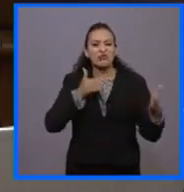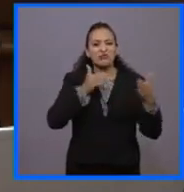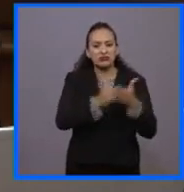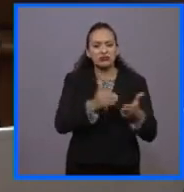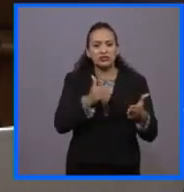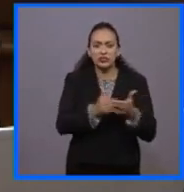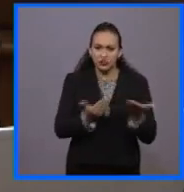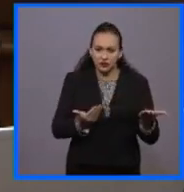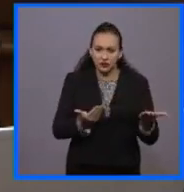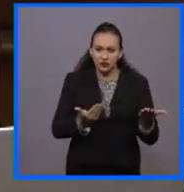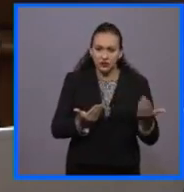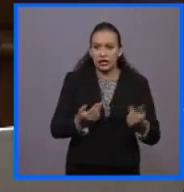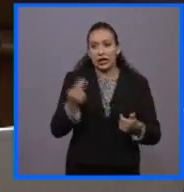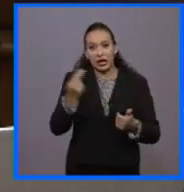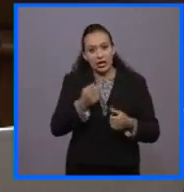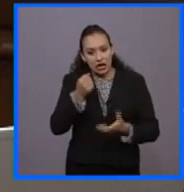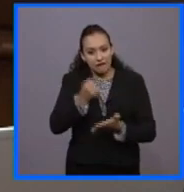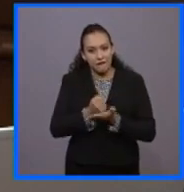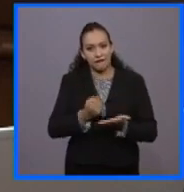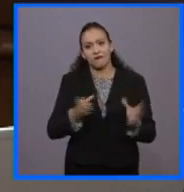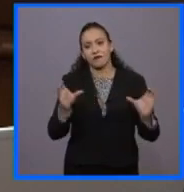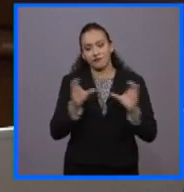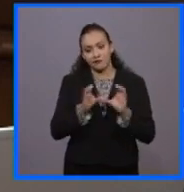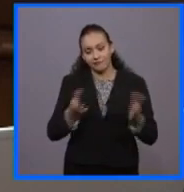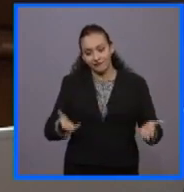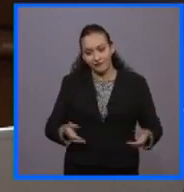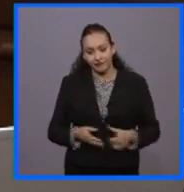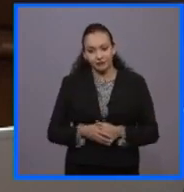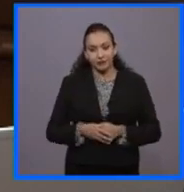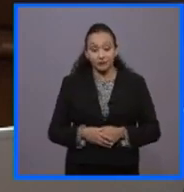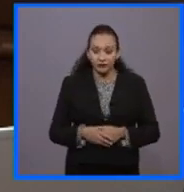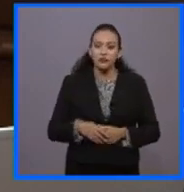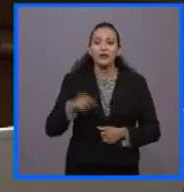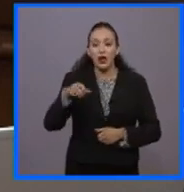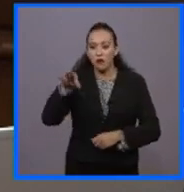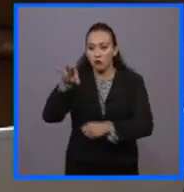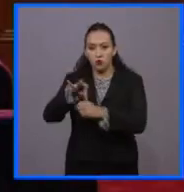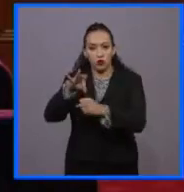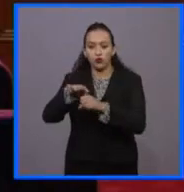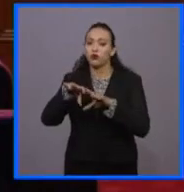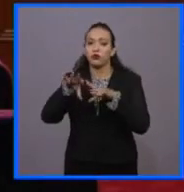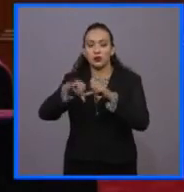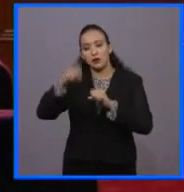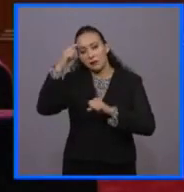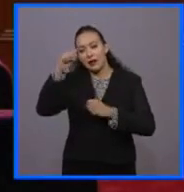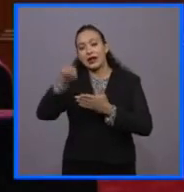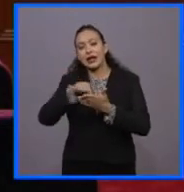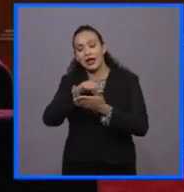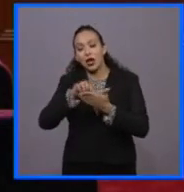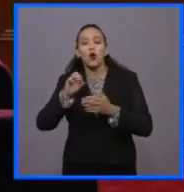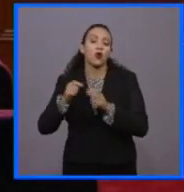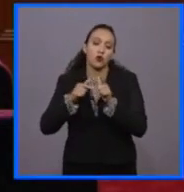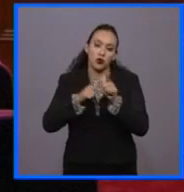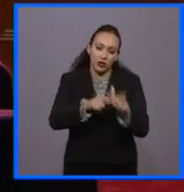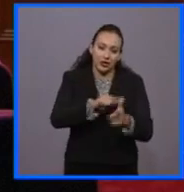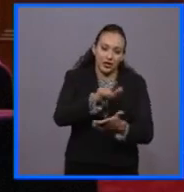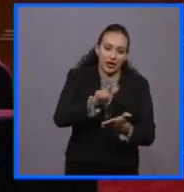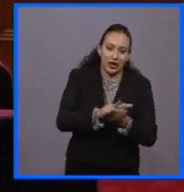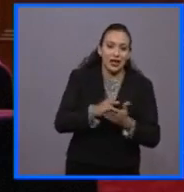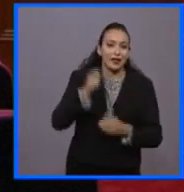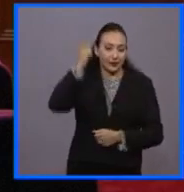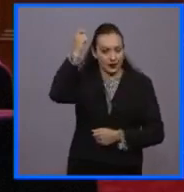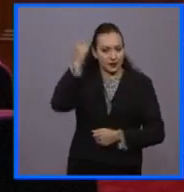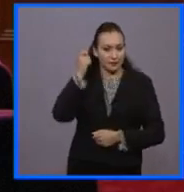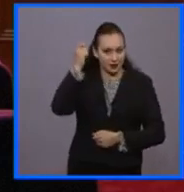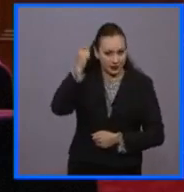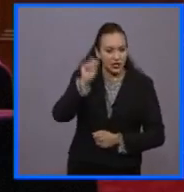consideración de salud. El Pleno tampoco alcanzó los votos para validar o invalidar disposiciones de la Ley de Pensiones